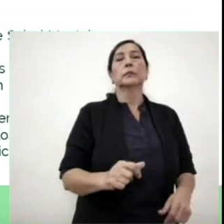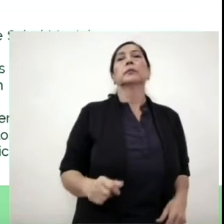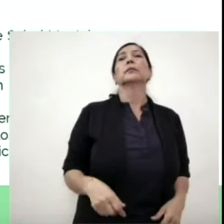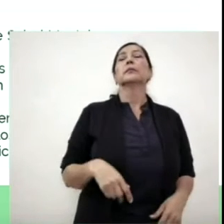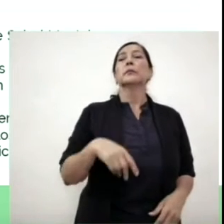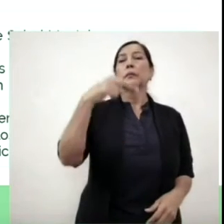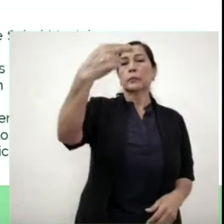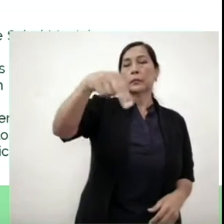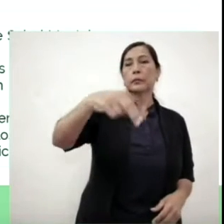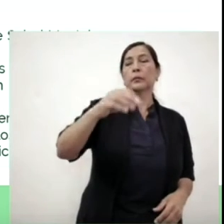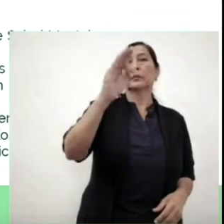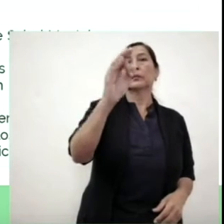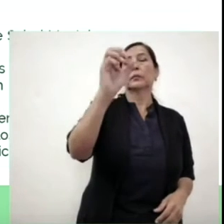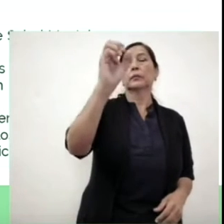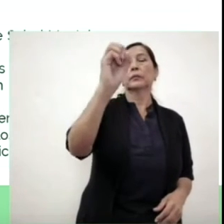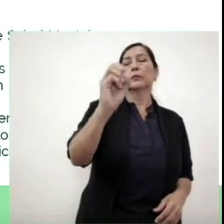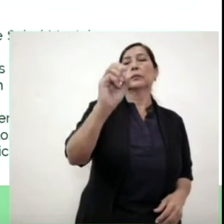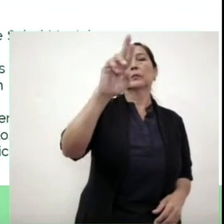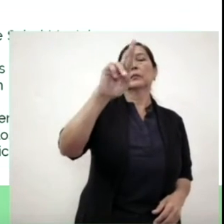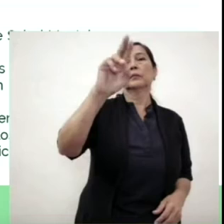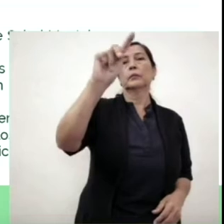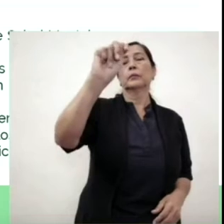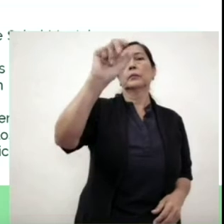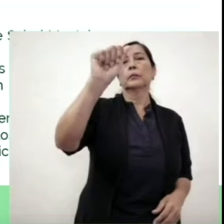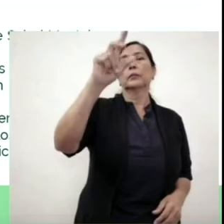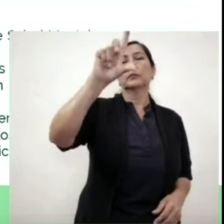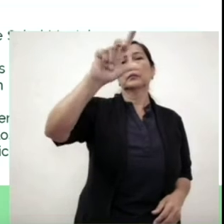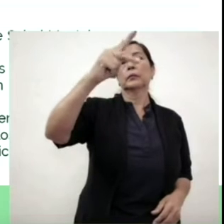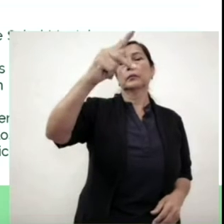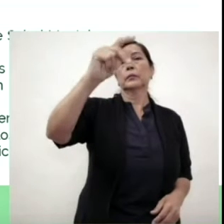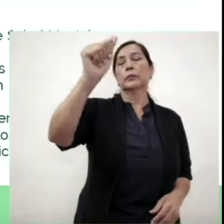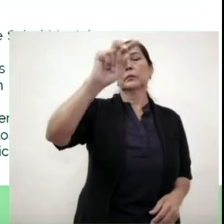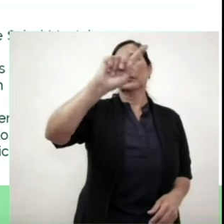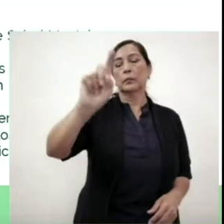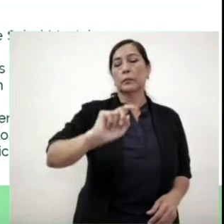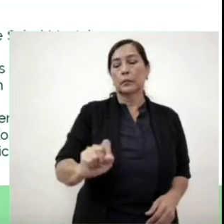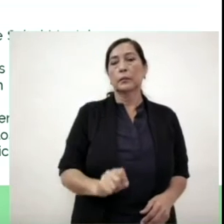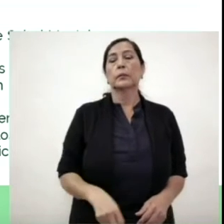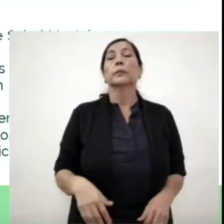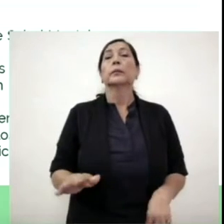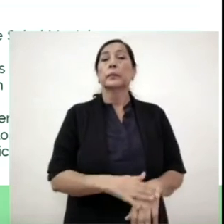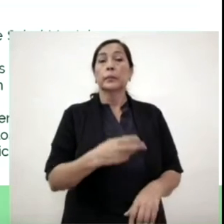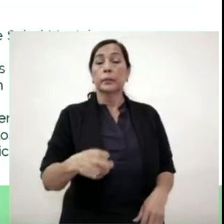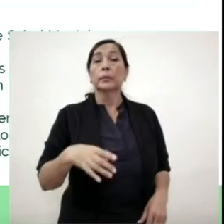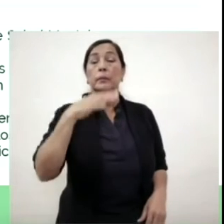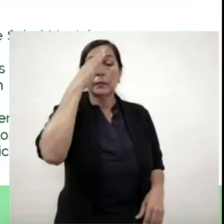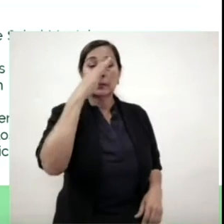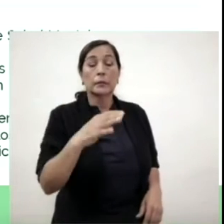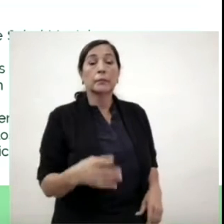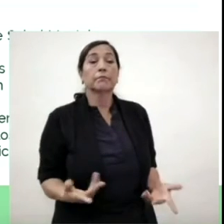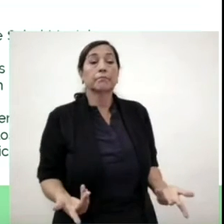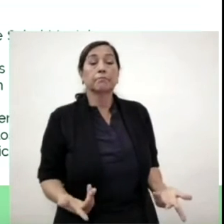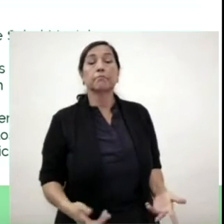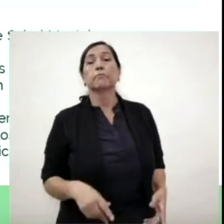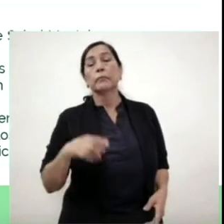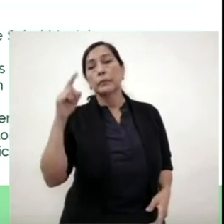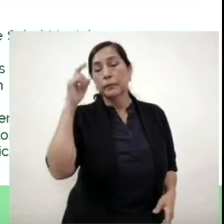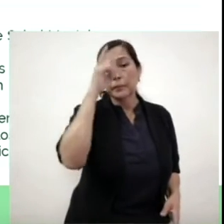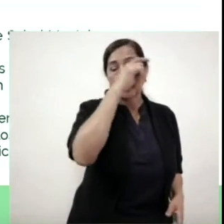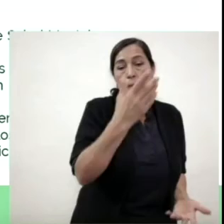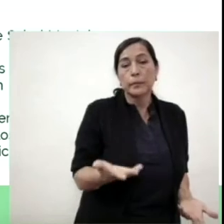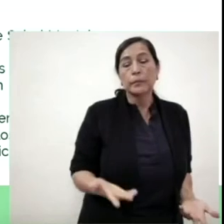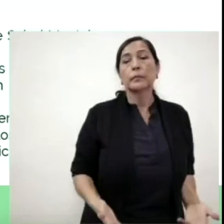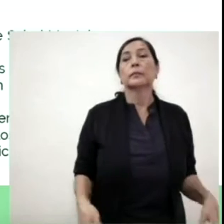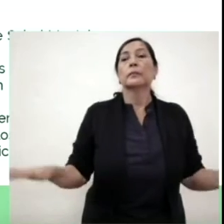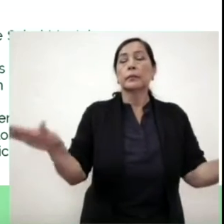Fortapaz. Porque estamos conscientes que la estrategia de seguridad que no atiende las causas resulta insuficiente para lograr un